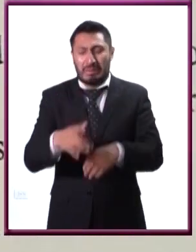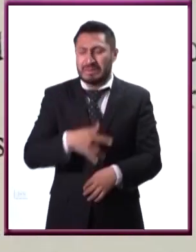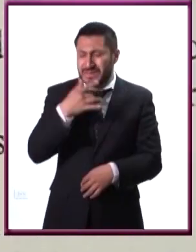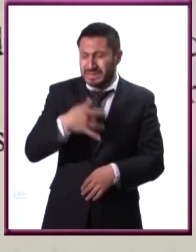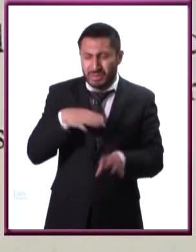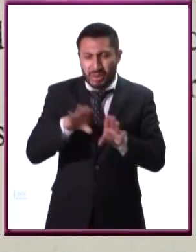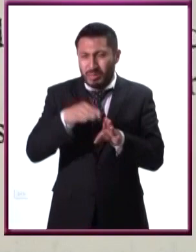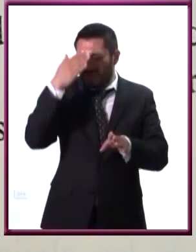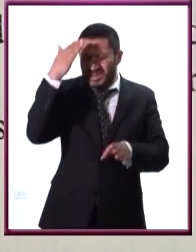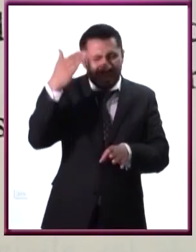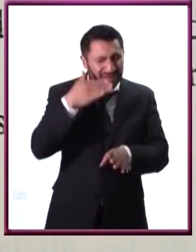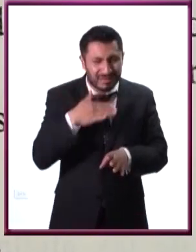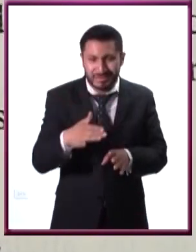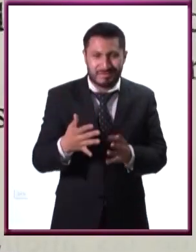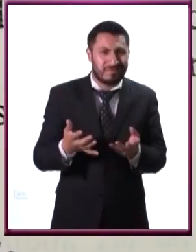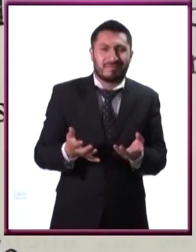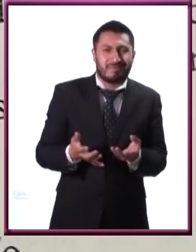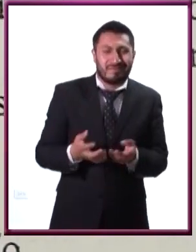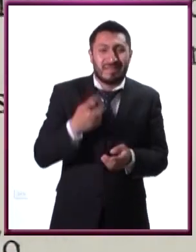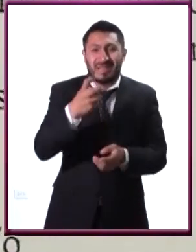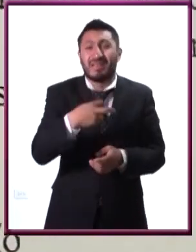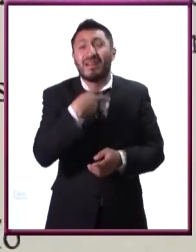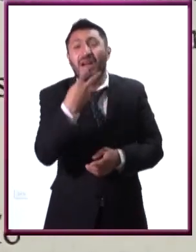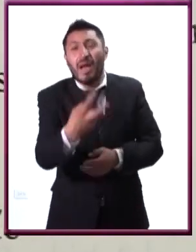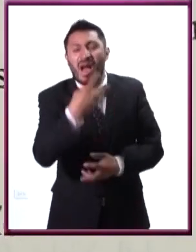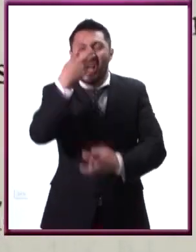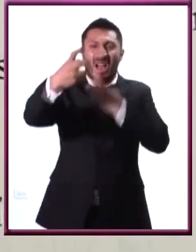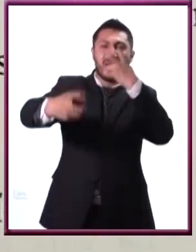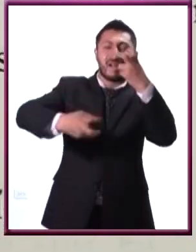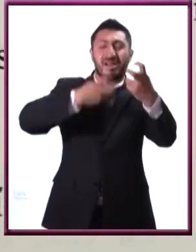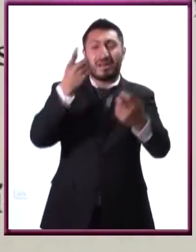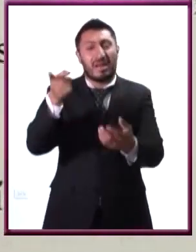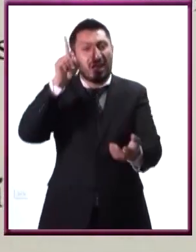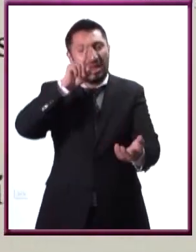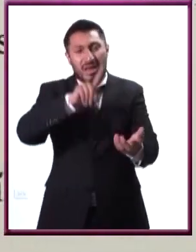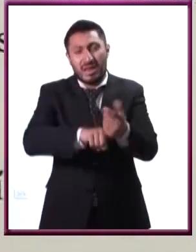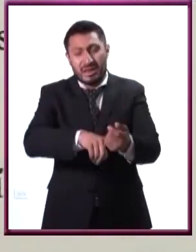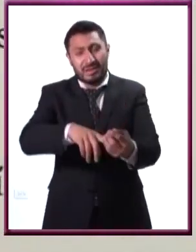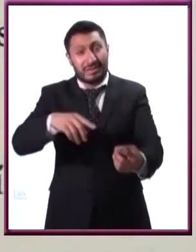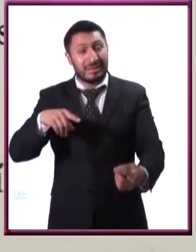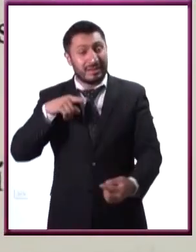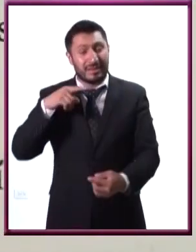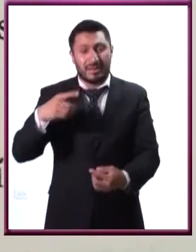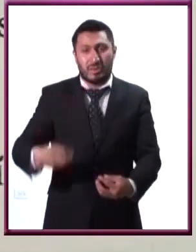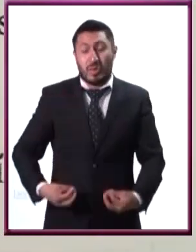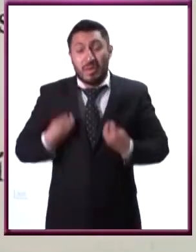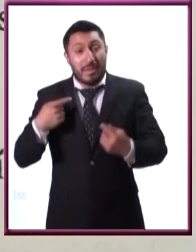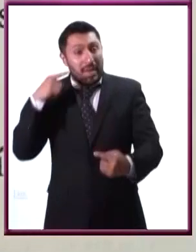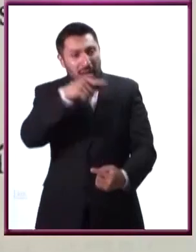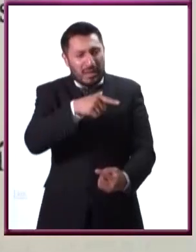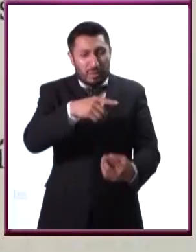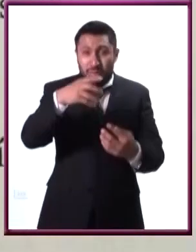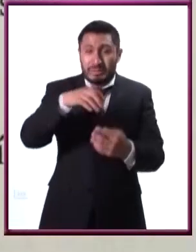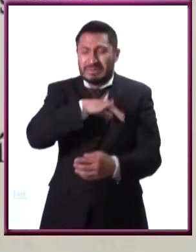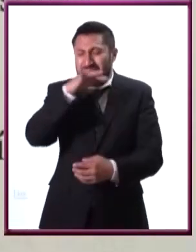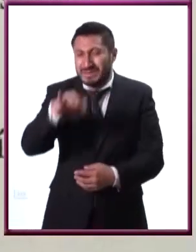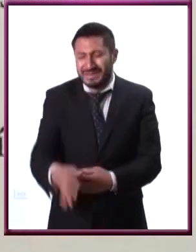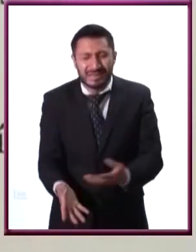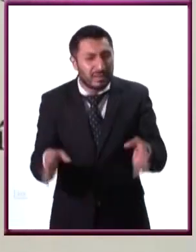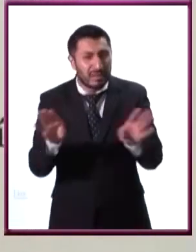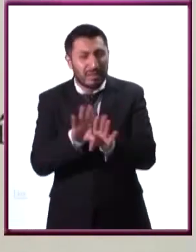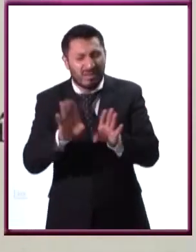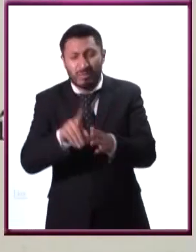repente sentiste el terror de ser? Y esa voz que te gritó, vives si no te ves vivir. ¿Quién